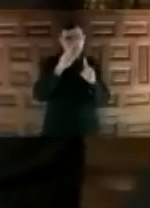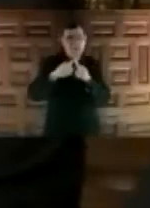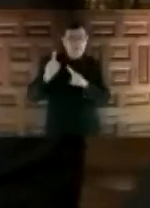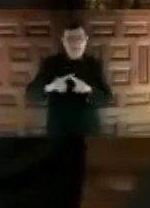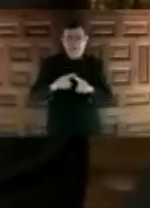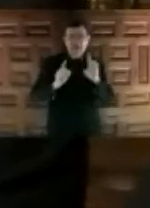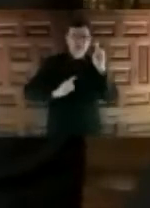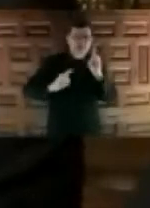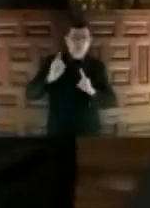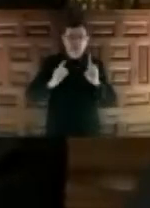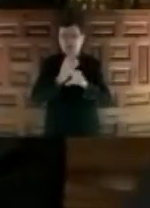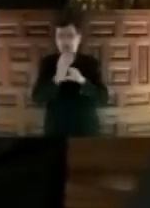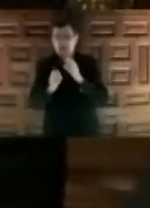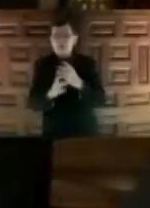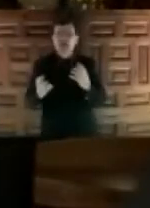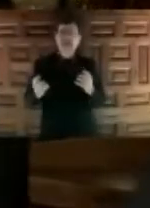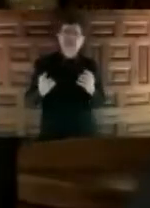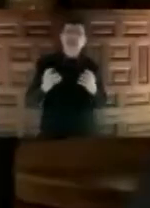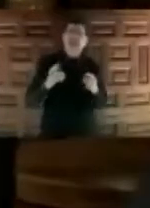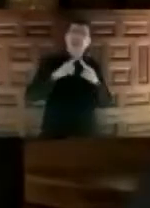muchas incertidumbres, de muchas